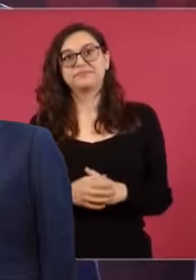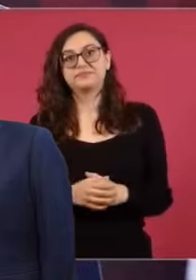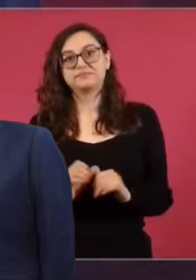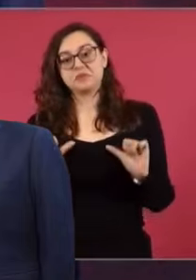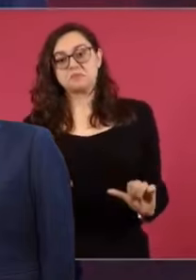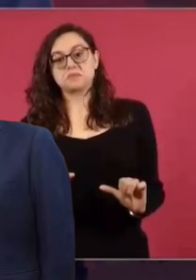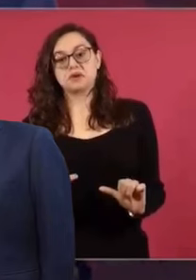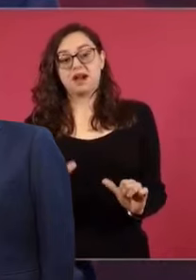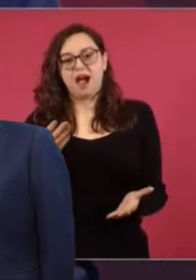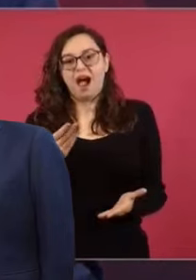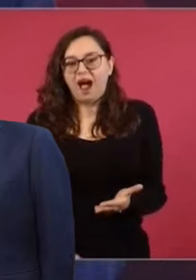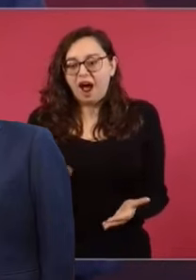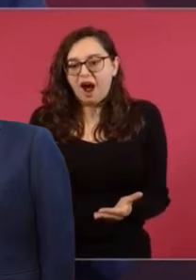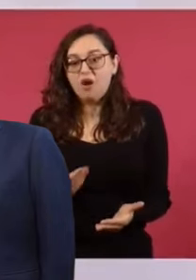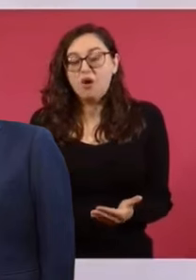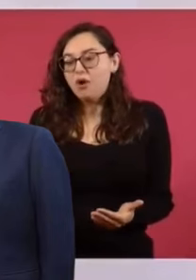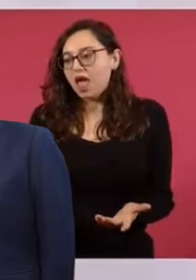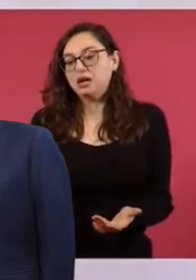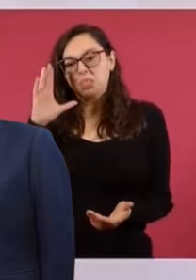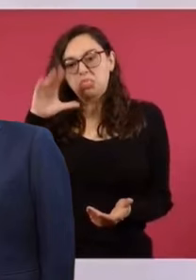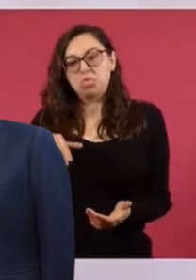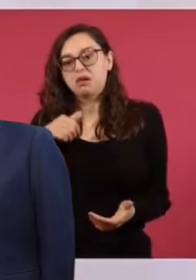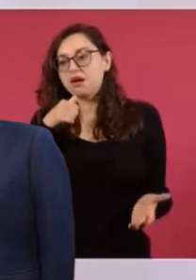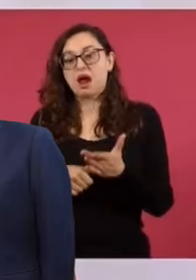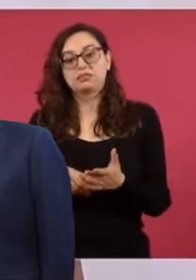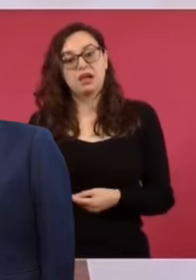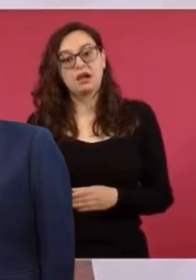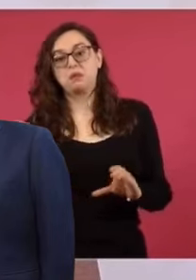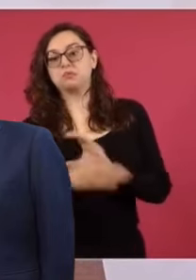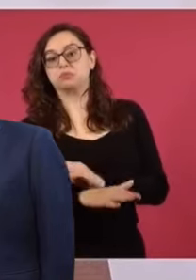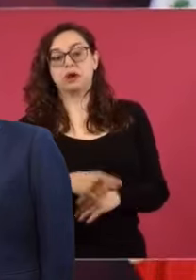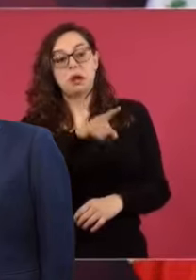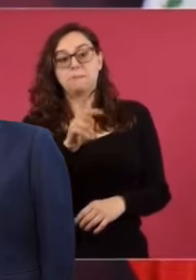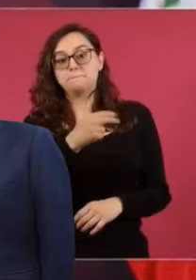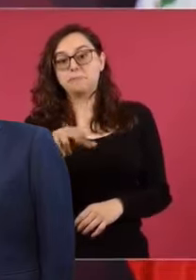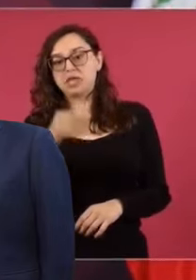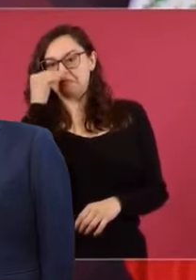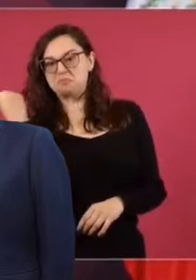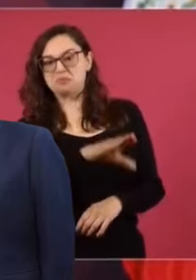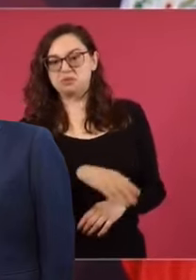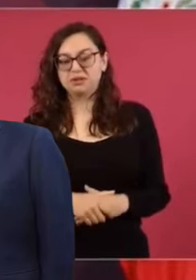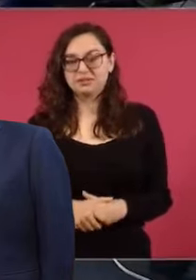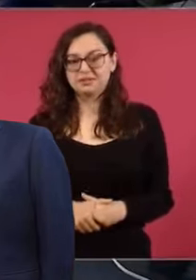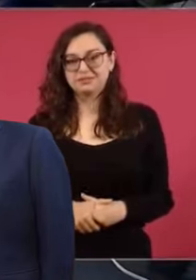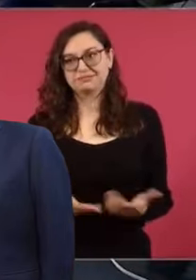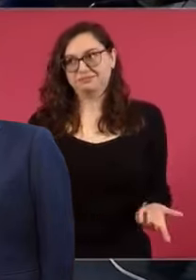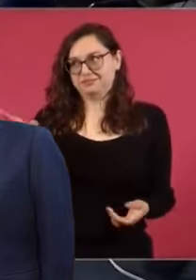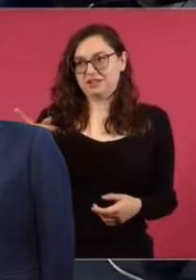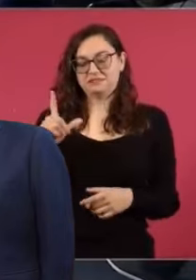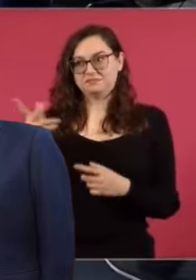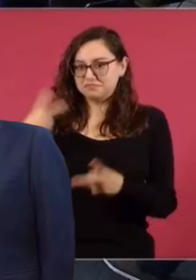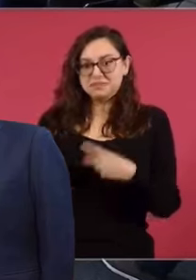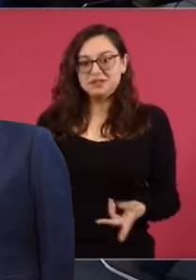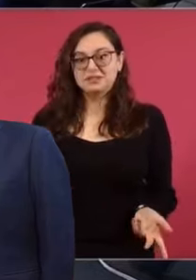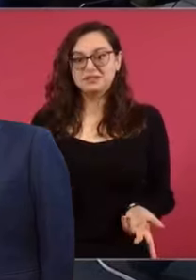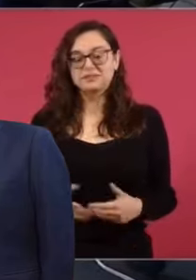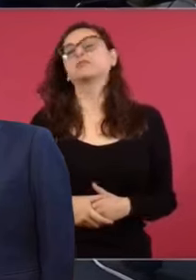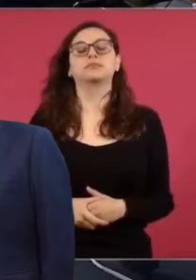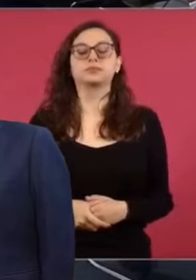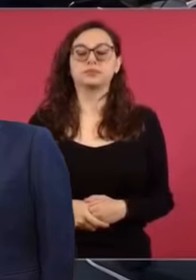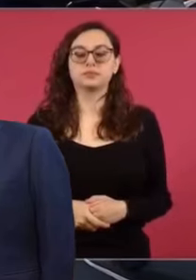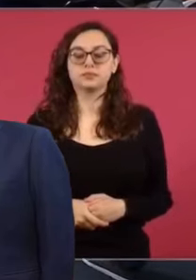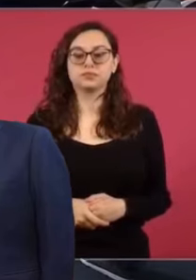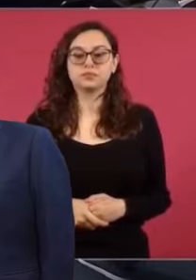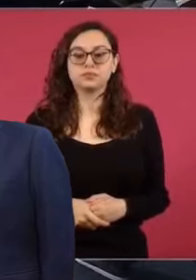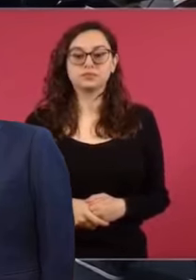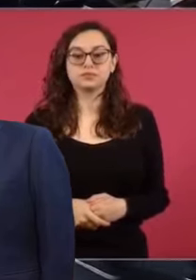truculento el que ahora esté echándole la culpa al presidente Peña. Ya estaba. Nada más que ahora se va a